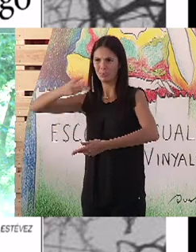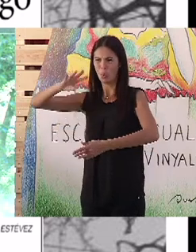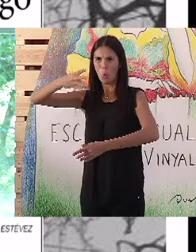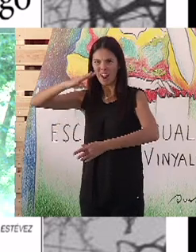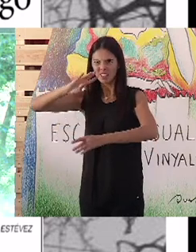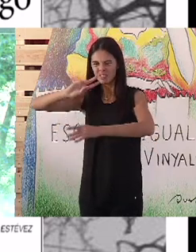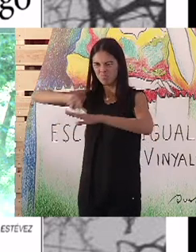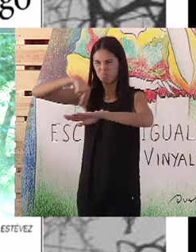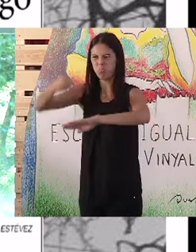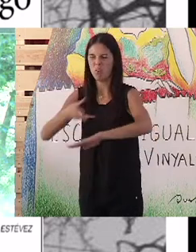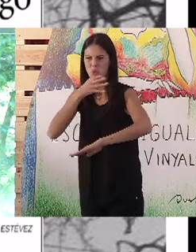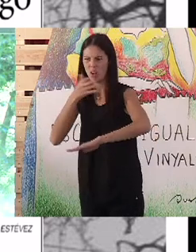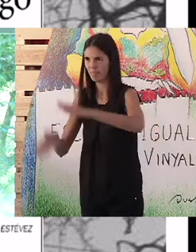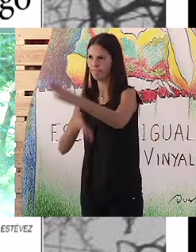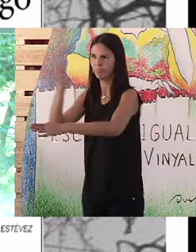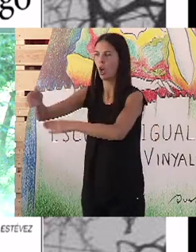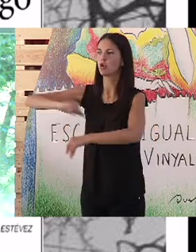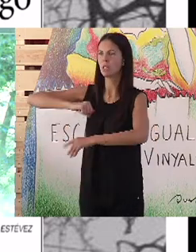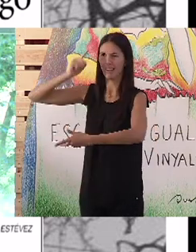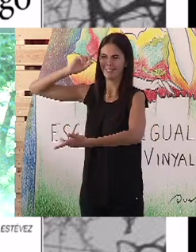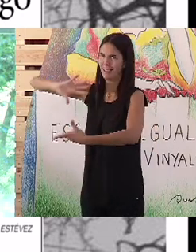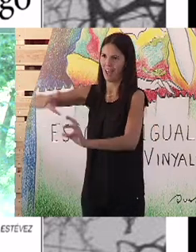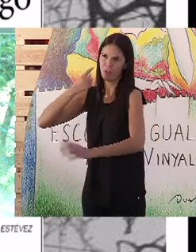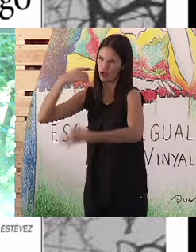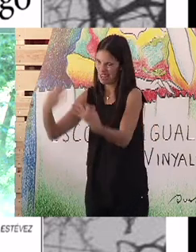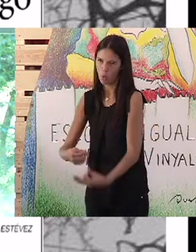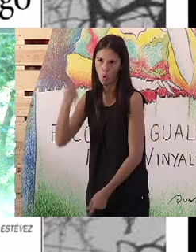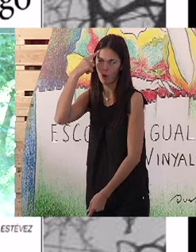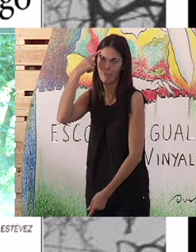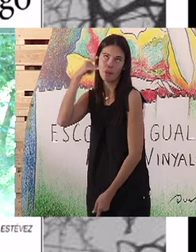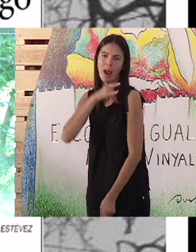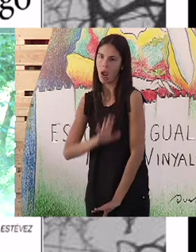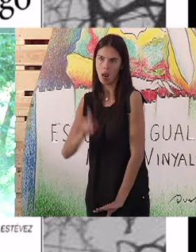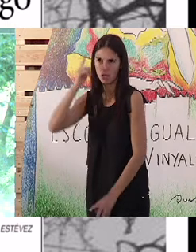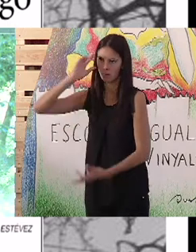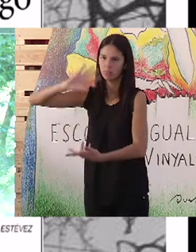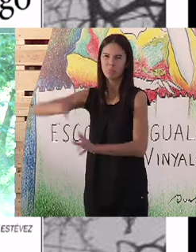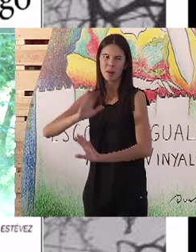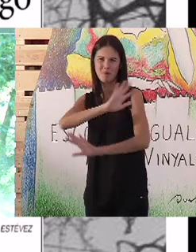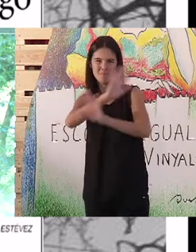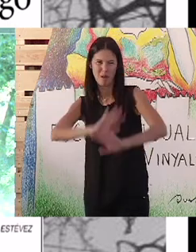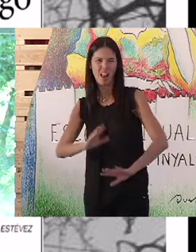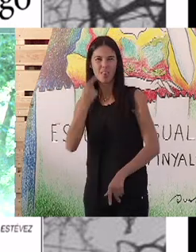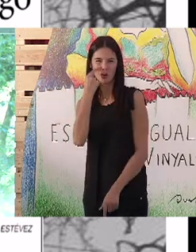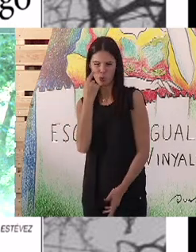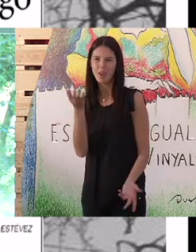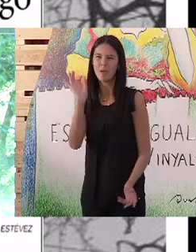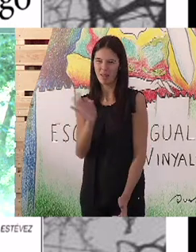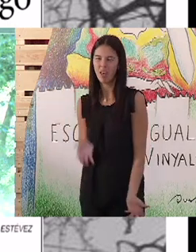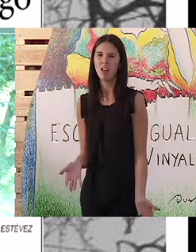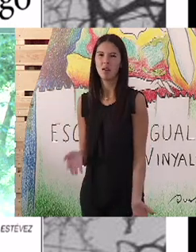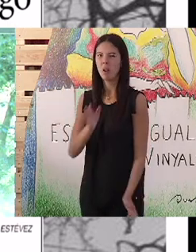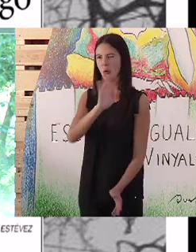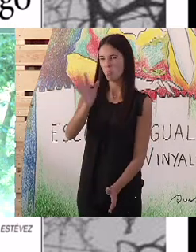piso. Pois porque seguramente estaría mal da cabeza. Vos sona, non? Todo isto, verdad? Parece que estamos sempre dun déjà vu, as